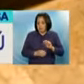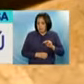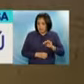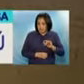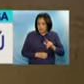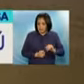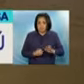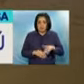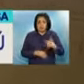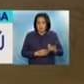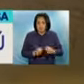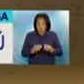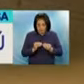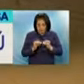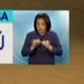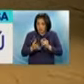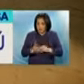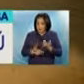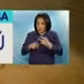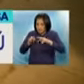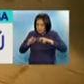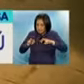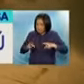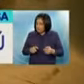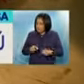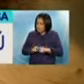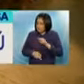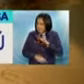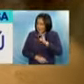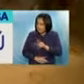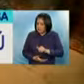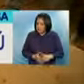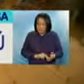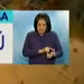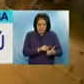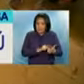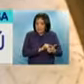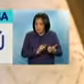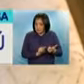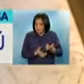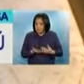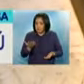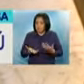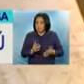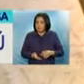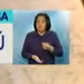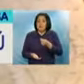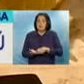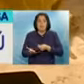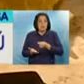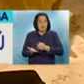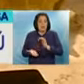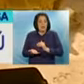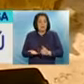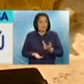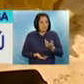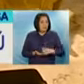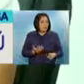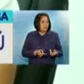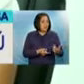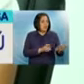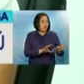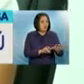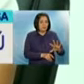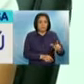ser adaptadas. Las investigaciones también determinan que estas armas serían alquiladas para cometer actos